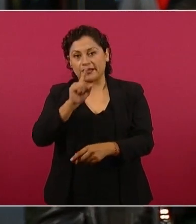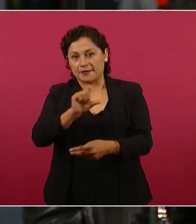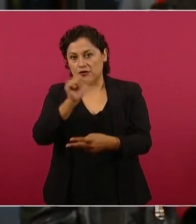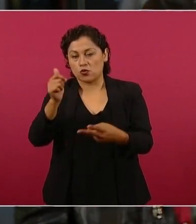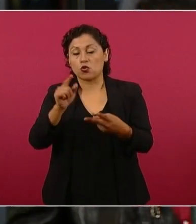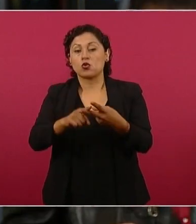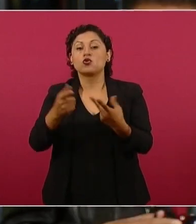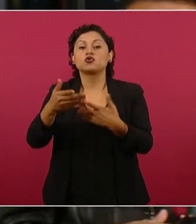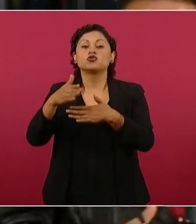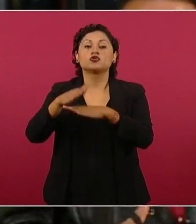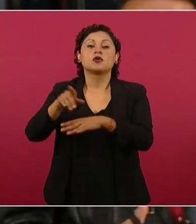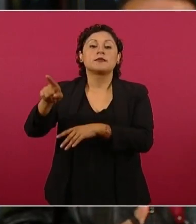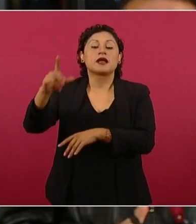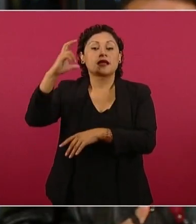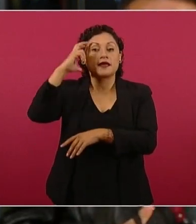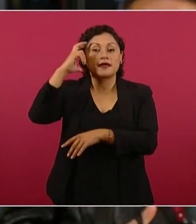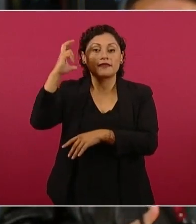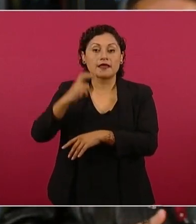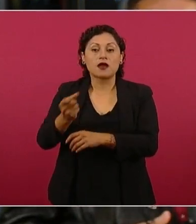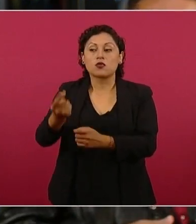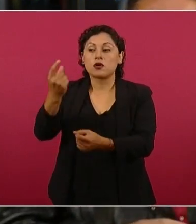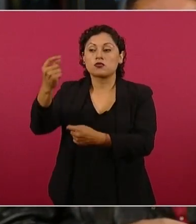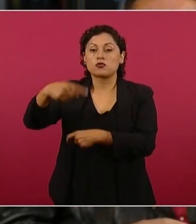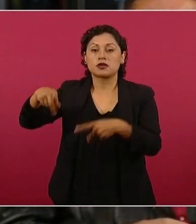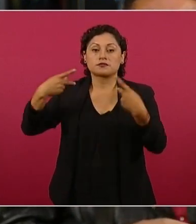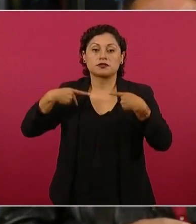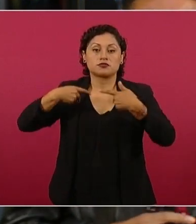en contra de un basurero.